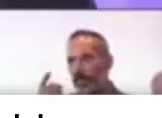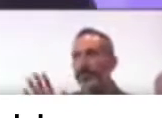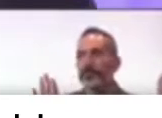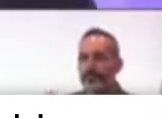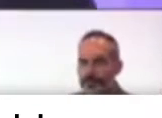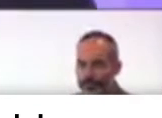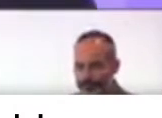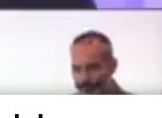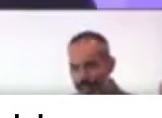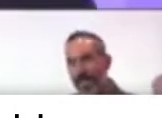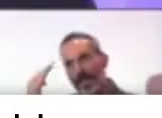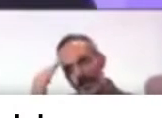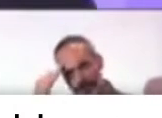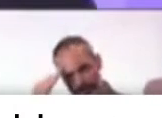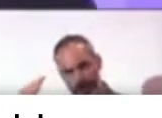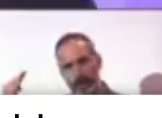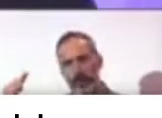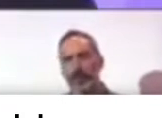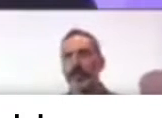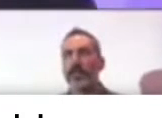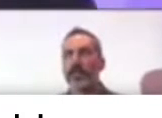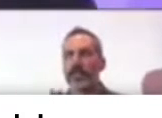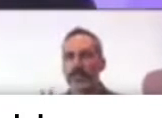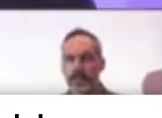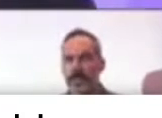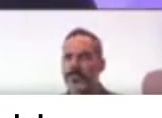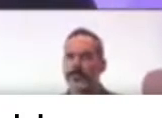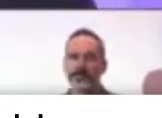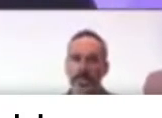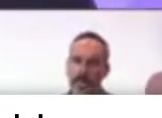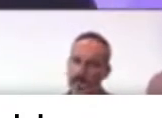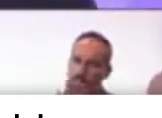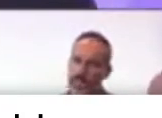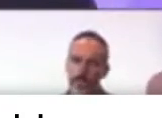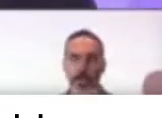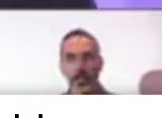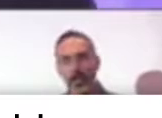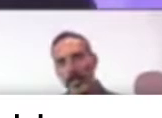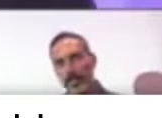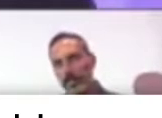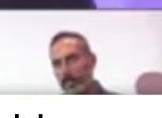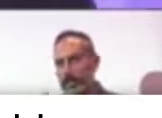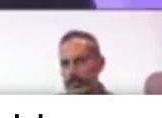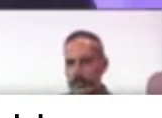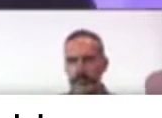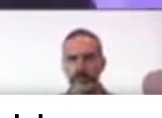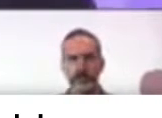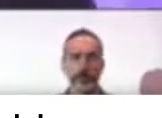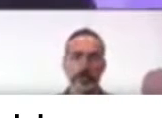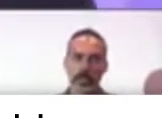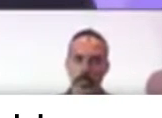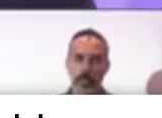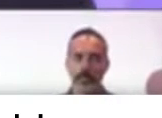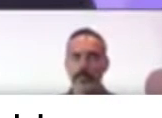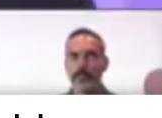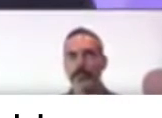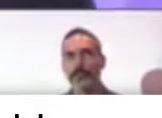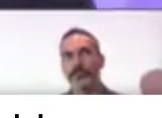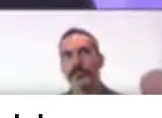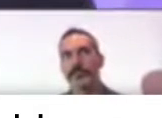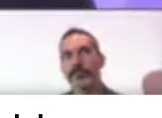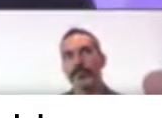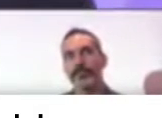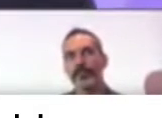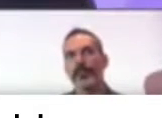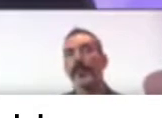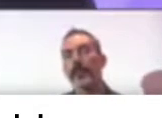tiempos y las circunstancias cambian constantemente, y las luchas también. Y que un político,